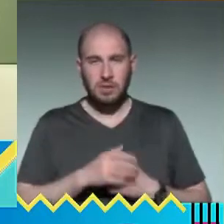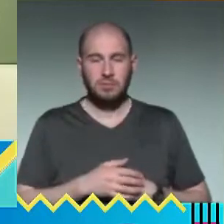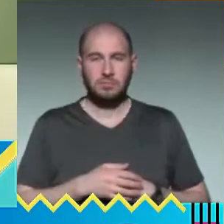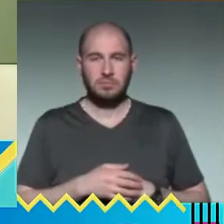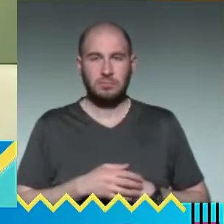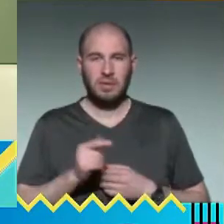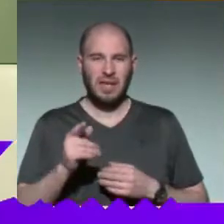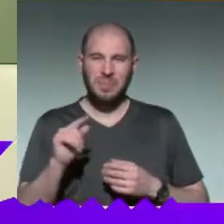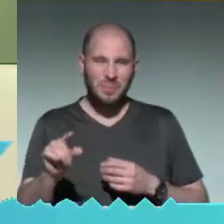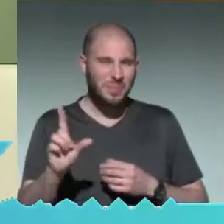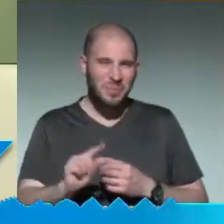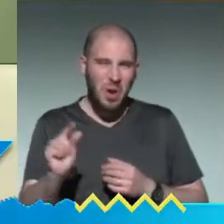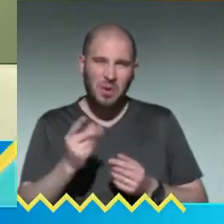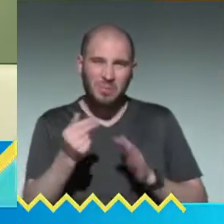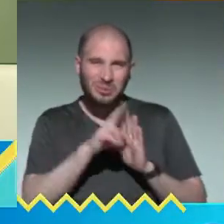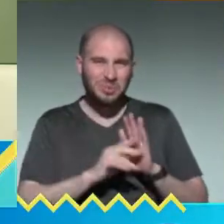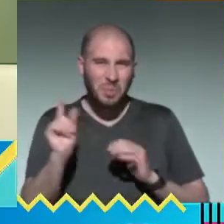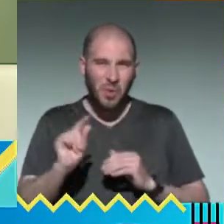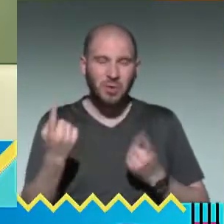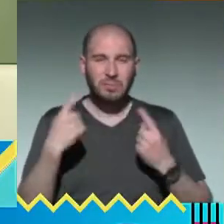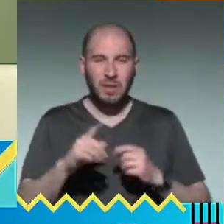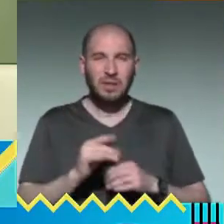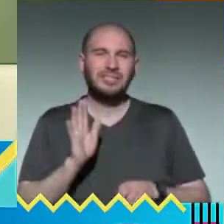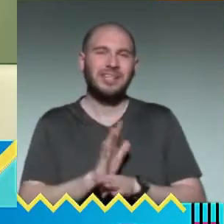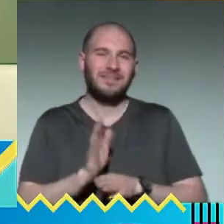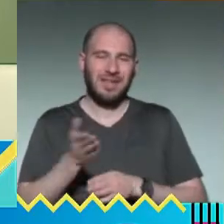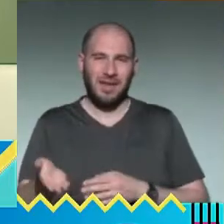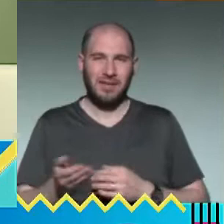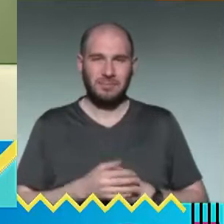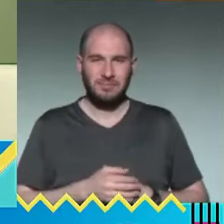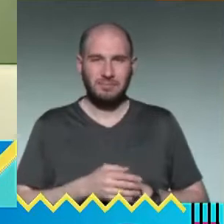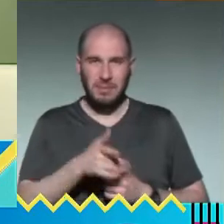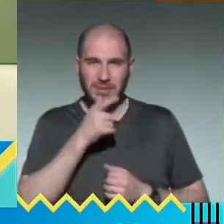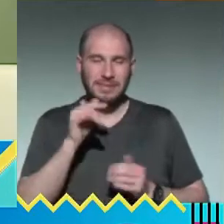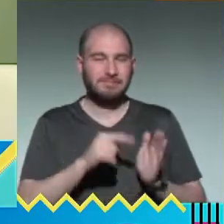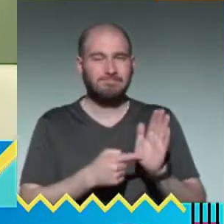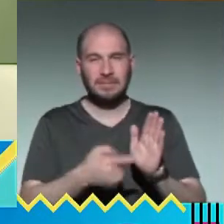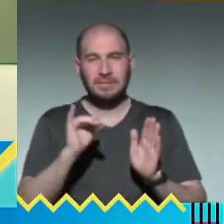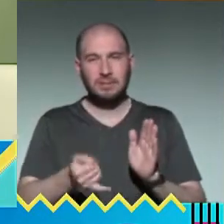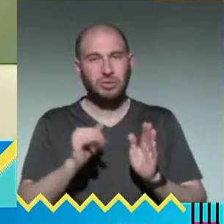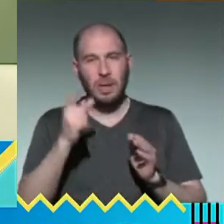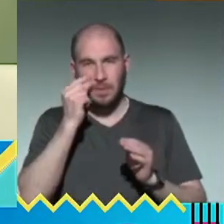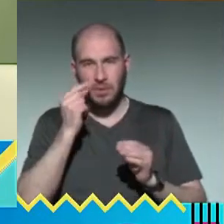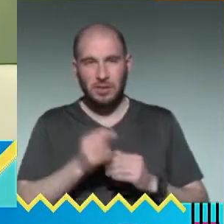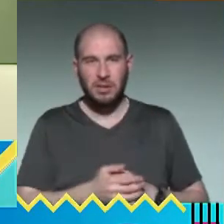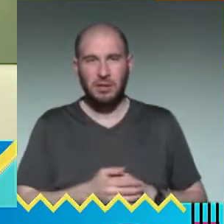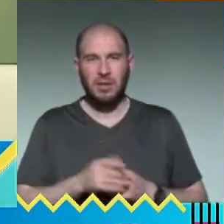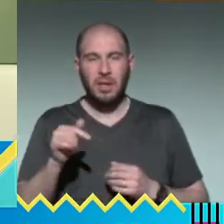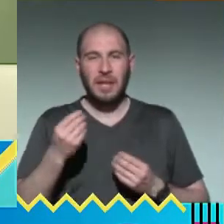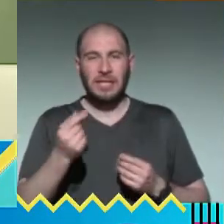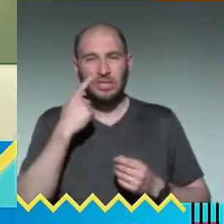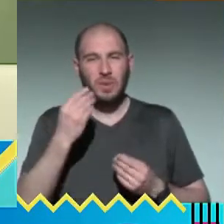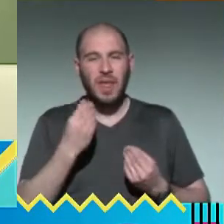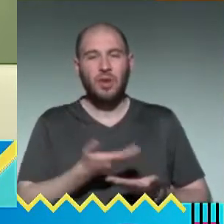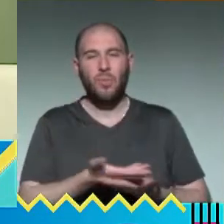es significativo en el presupuesto, pero sí son símbolos que me parece que tiene que dar la política de cara a la